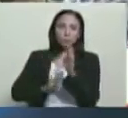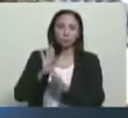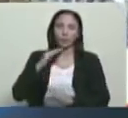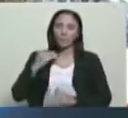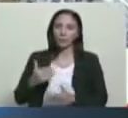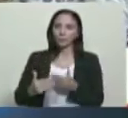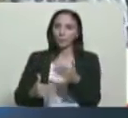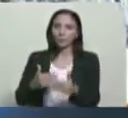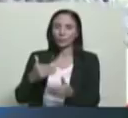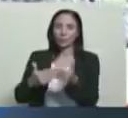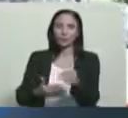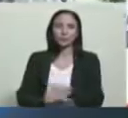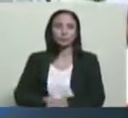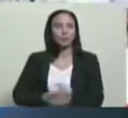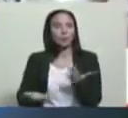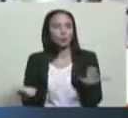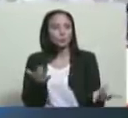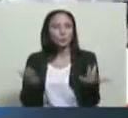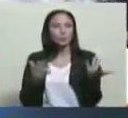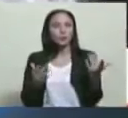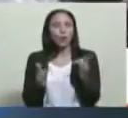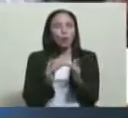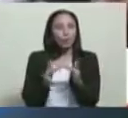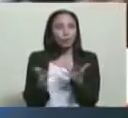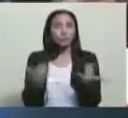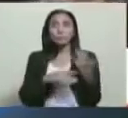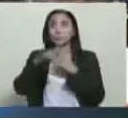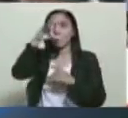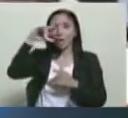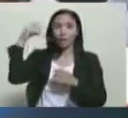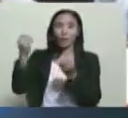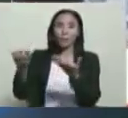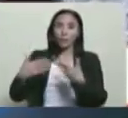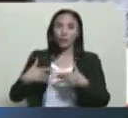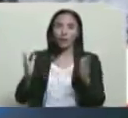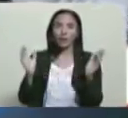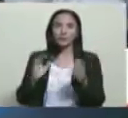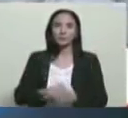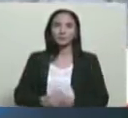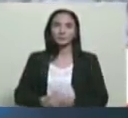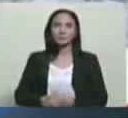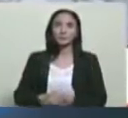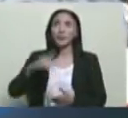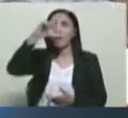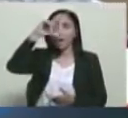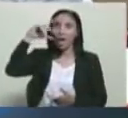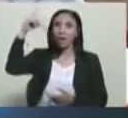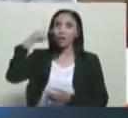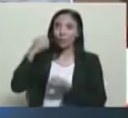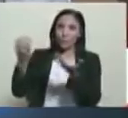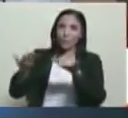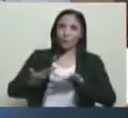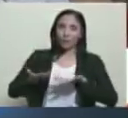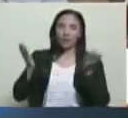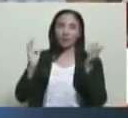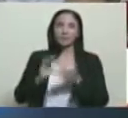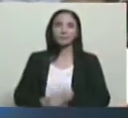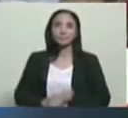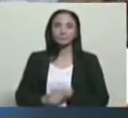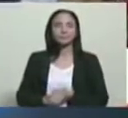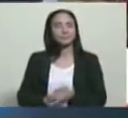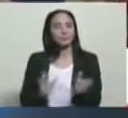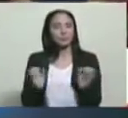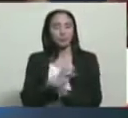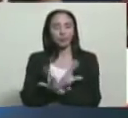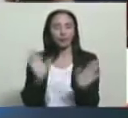paso, paulatinamente. Dios proveerá, decía mi madre ante las dificultades. Y yo digo, Dios